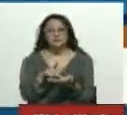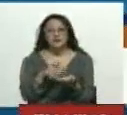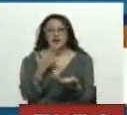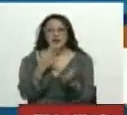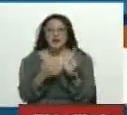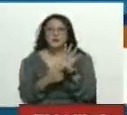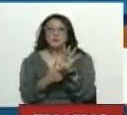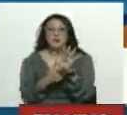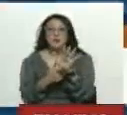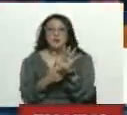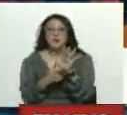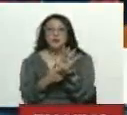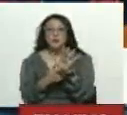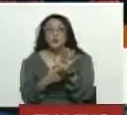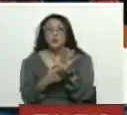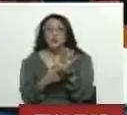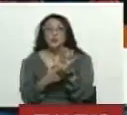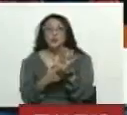ustedes